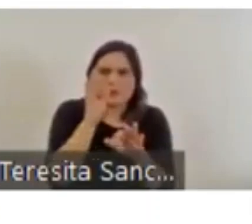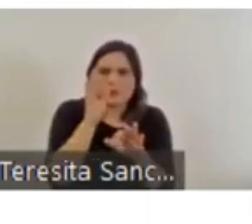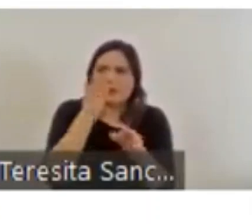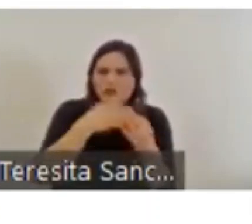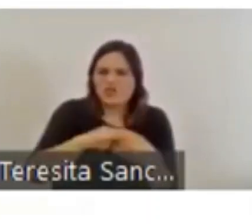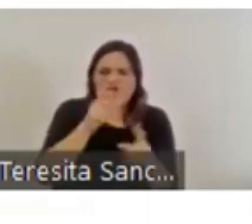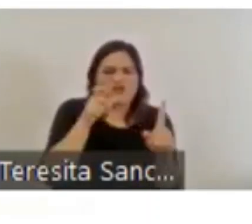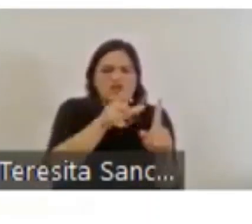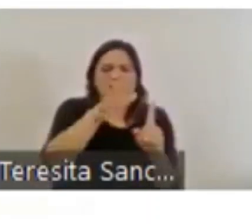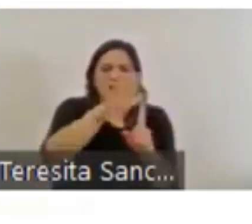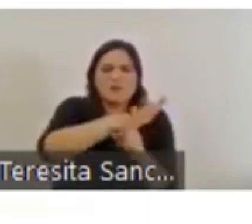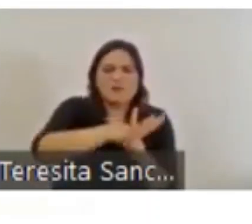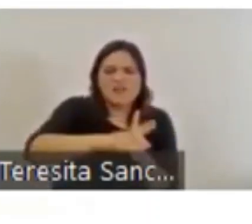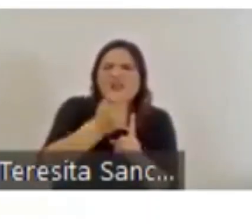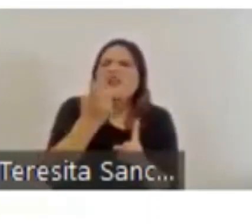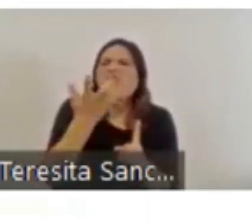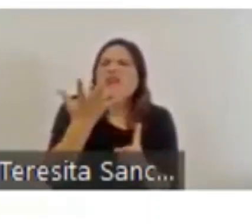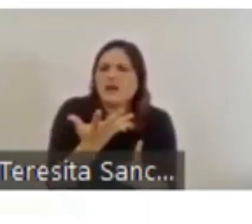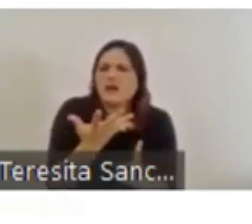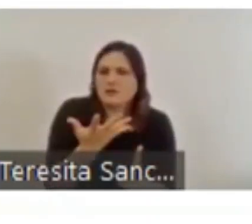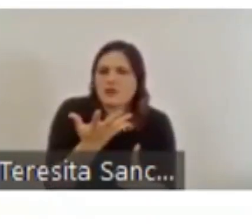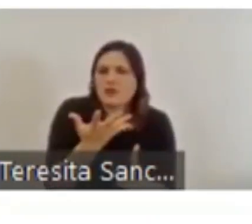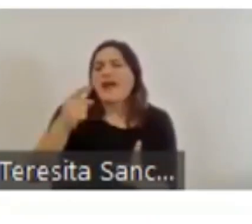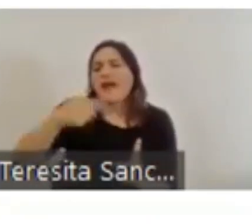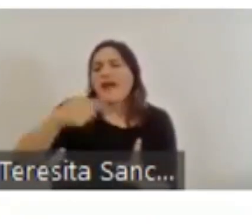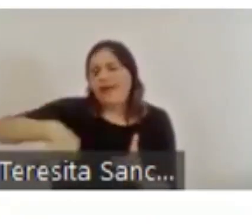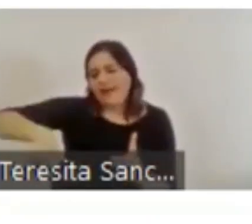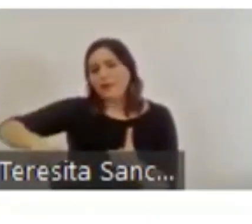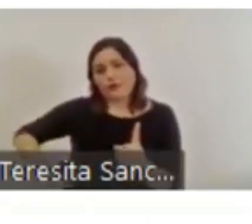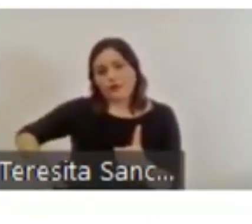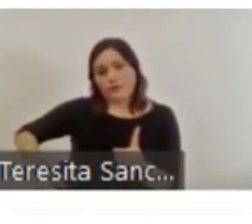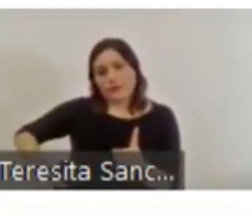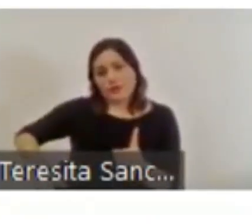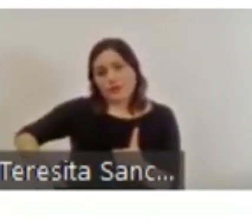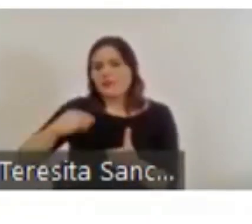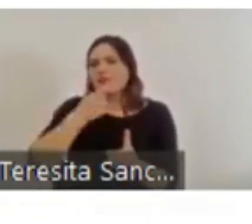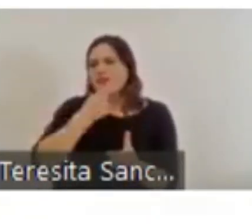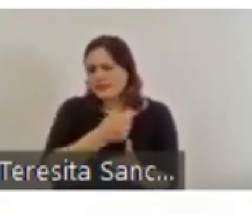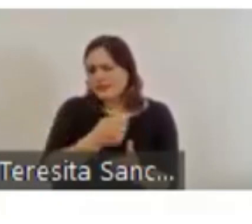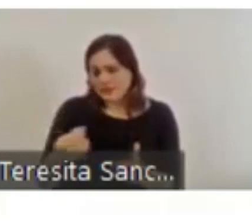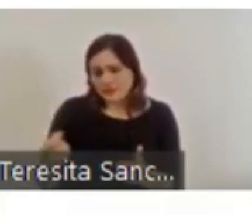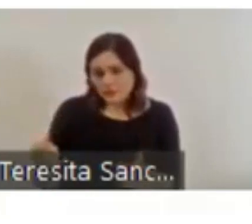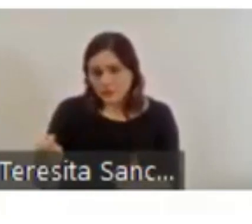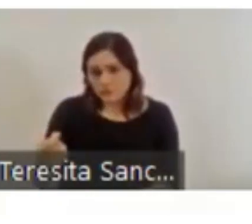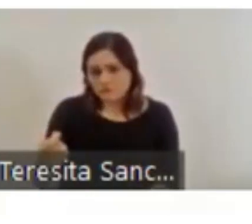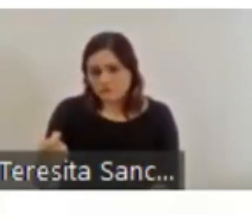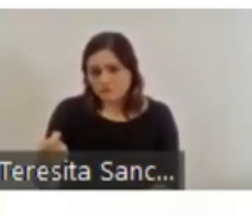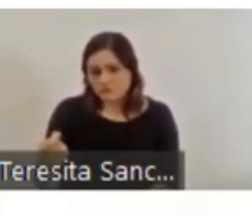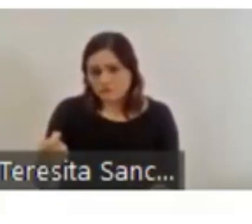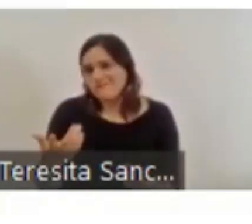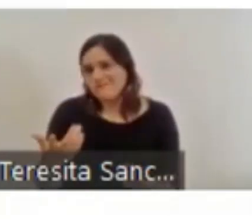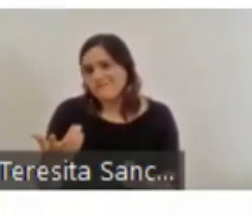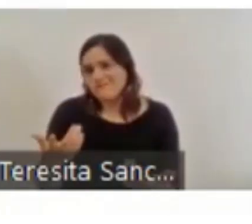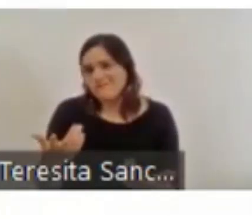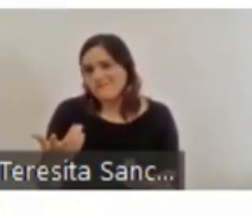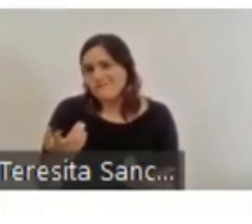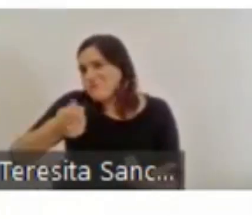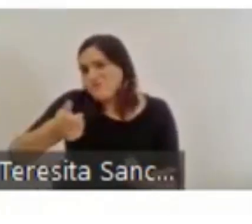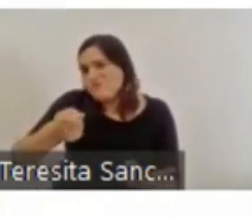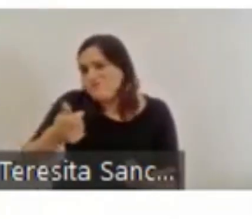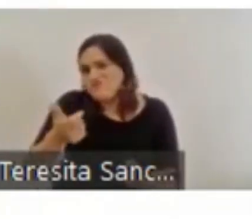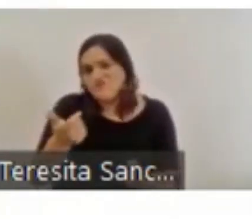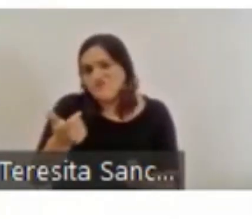protección civil a nivel de gobierno para con los niños, realmente fue muy, muy